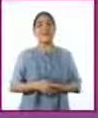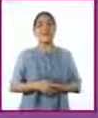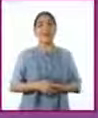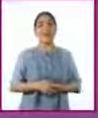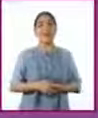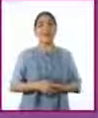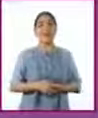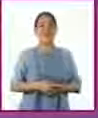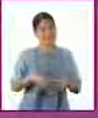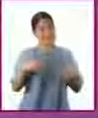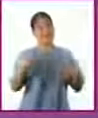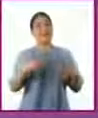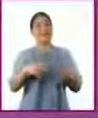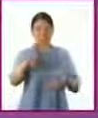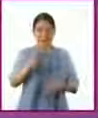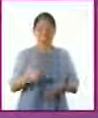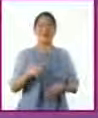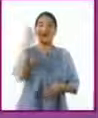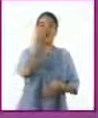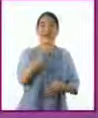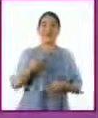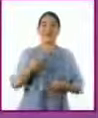¿No es extraordinario?